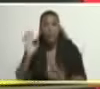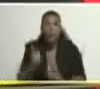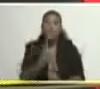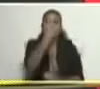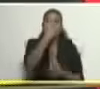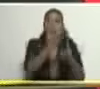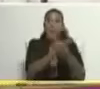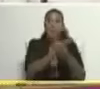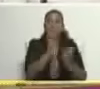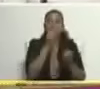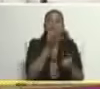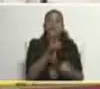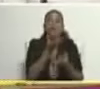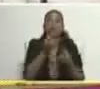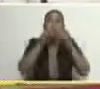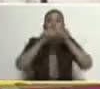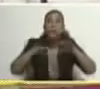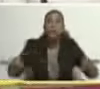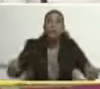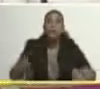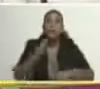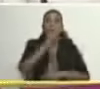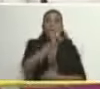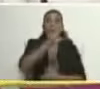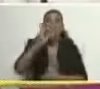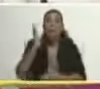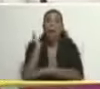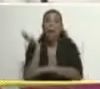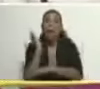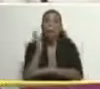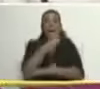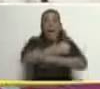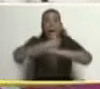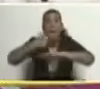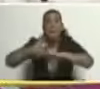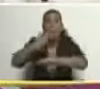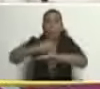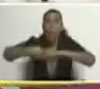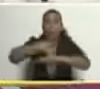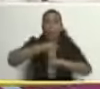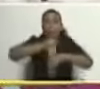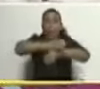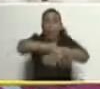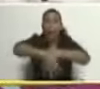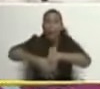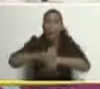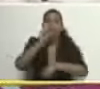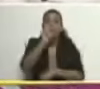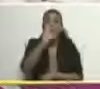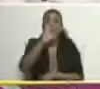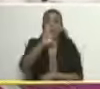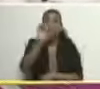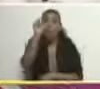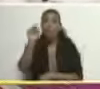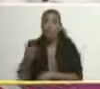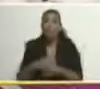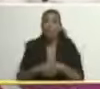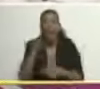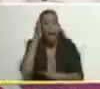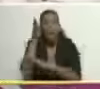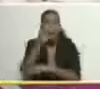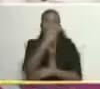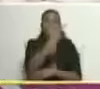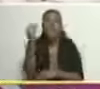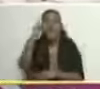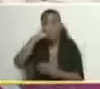primero, declaración de la 23 cumbre de jefes de Estado y de gobiernos del ALBA TSP hacia los